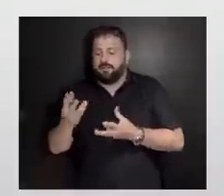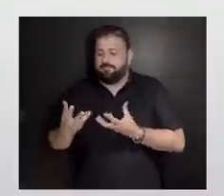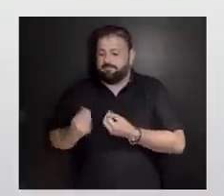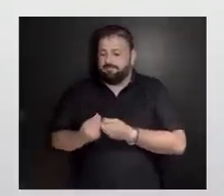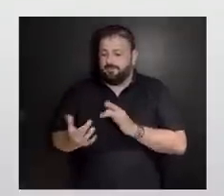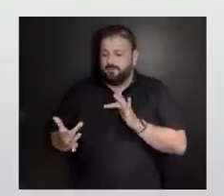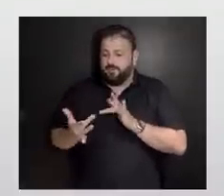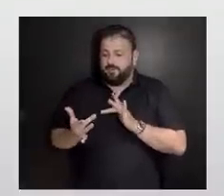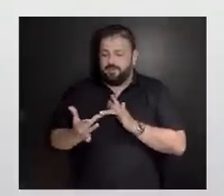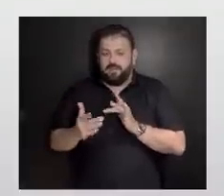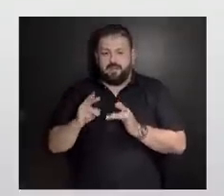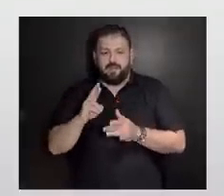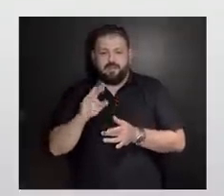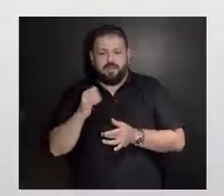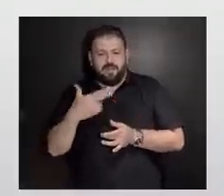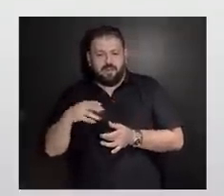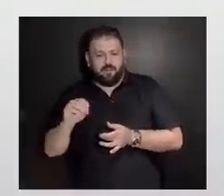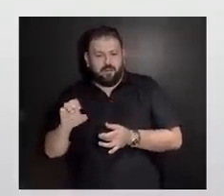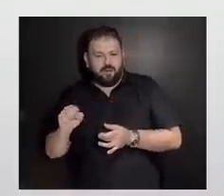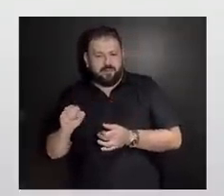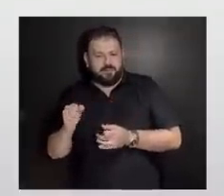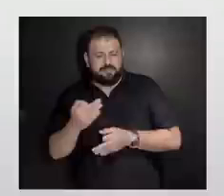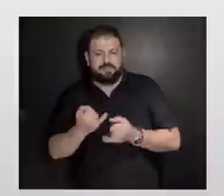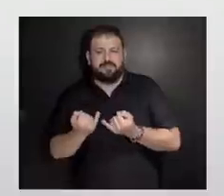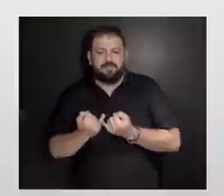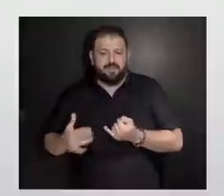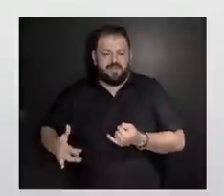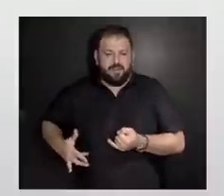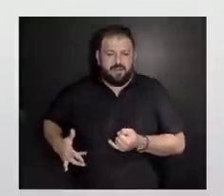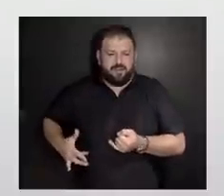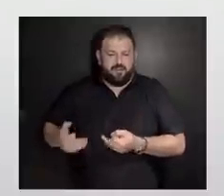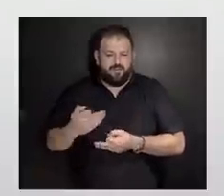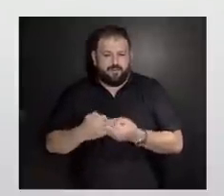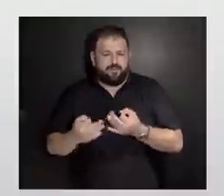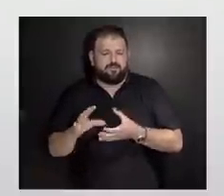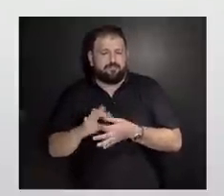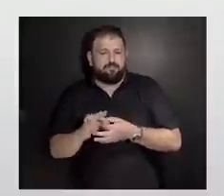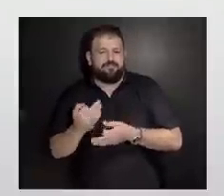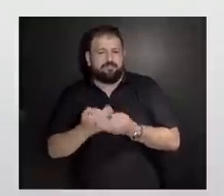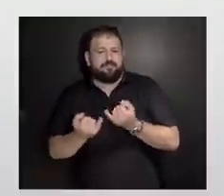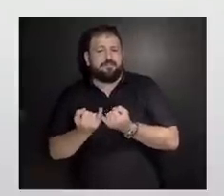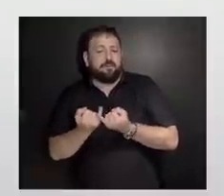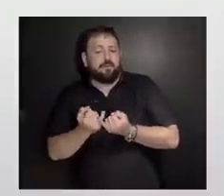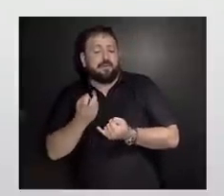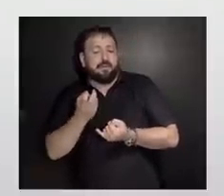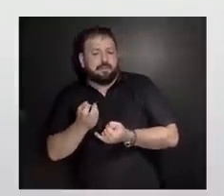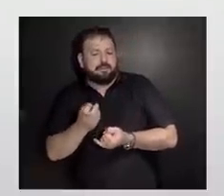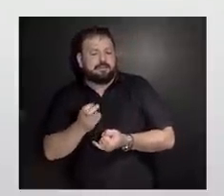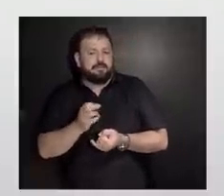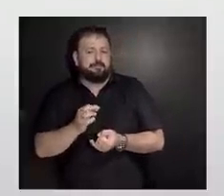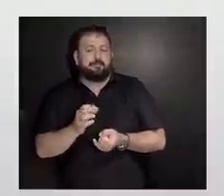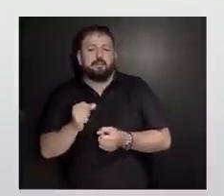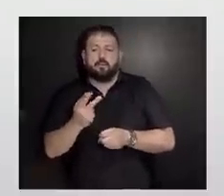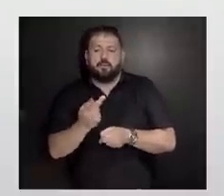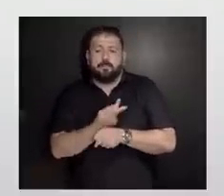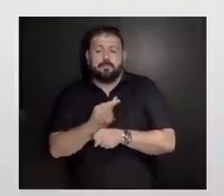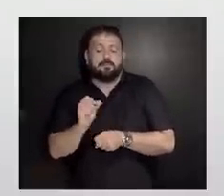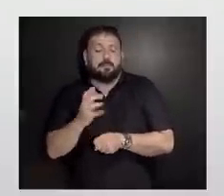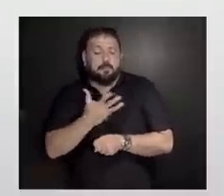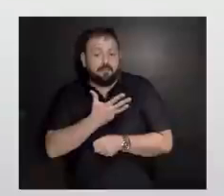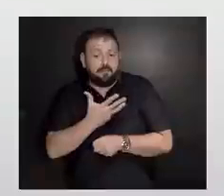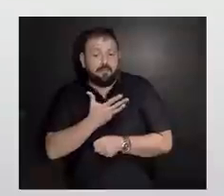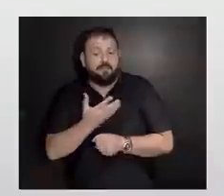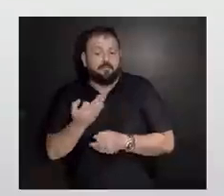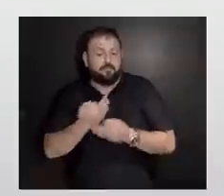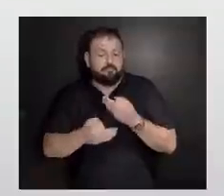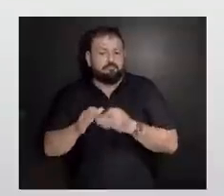riñones a reabsorber el agua y la que no se puede absorber se elimina a través de la orina. Entonces, muchas veces pues lo que pasa es que tenemos